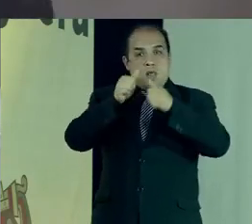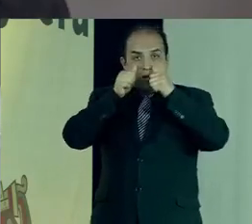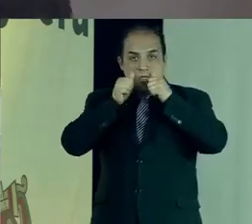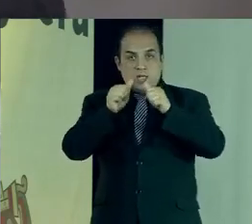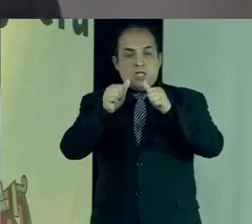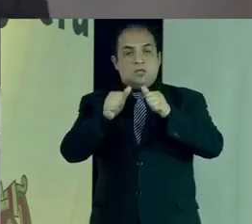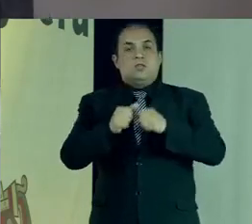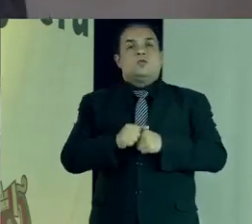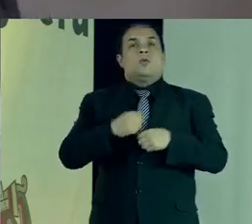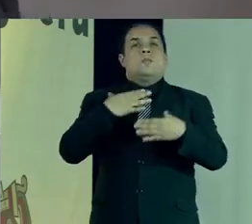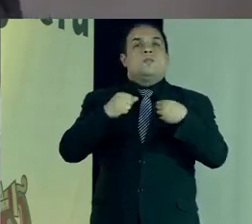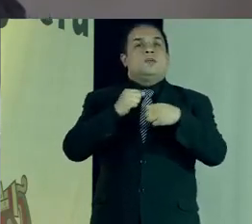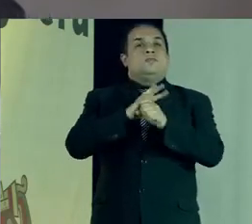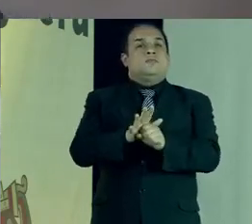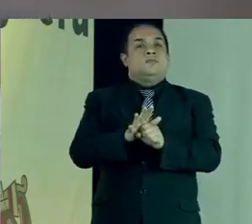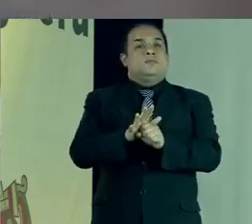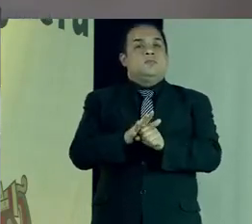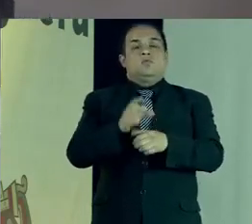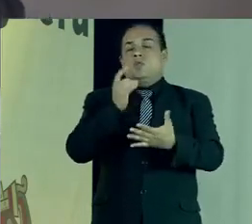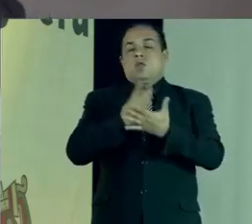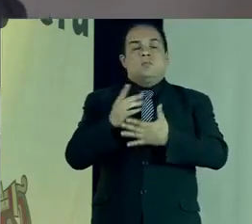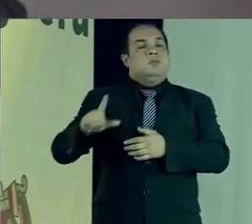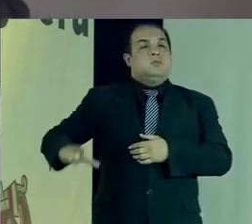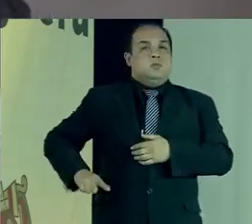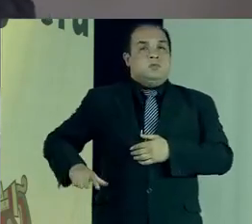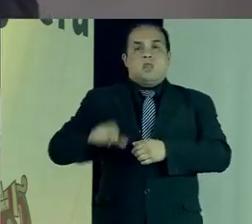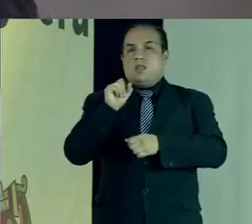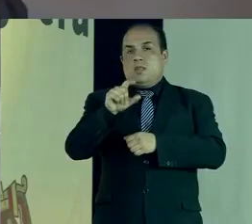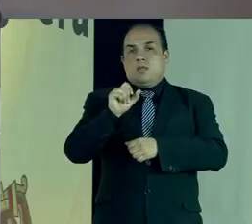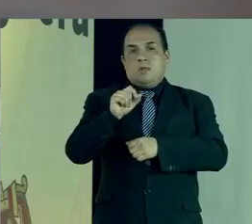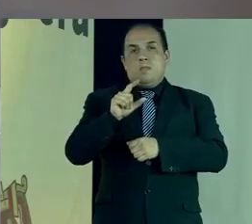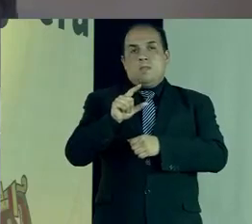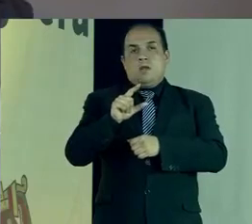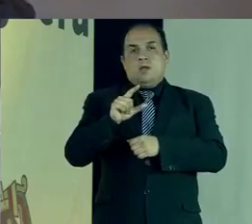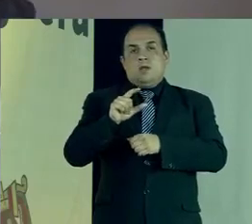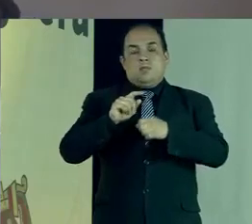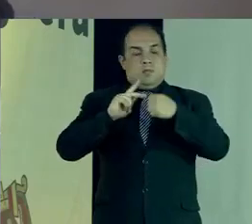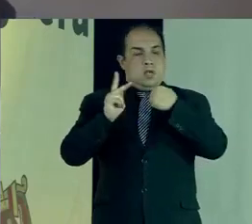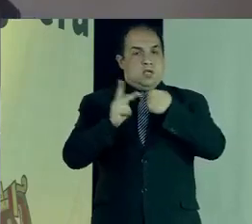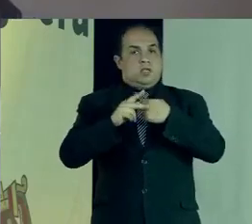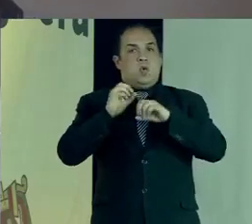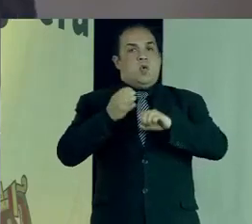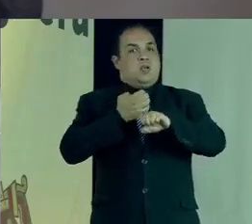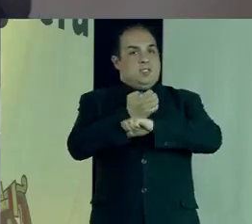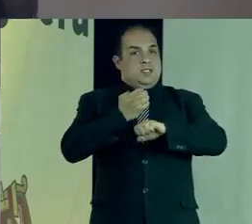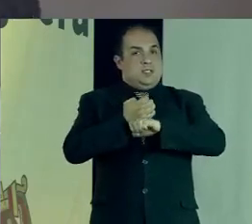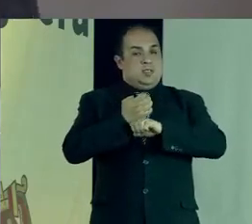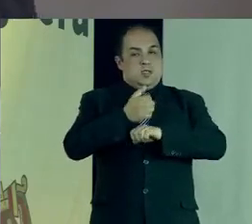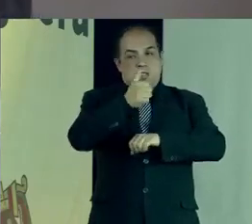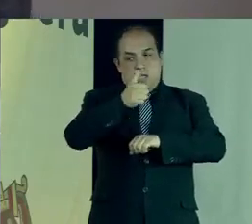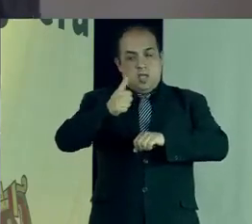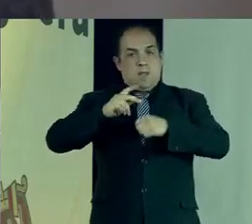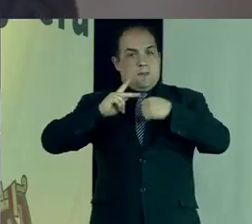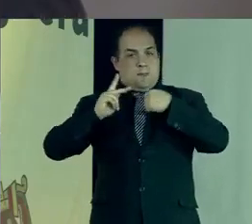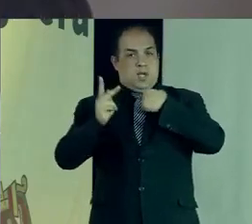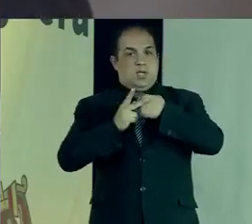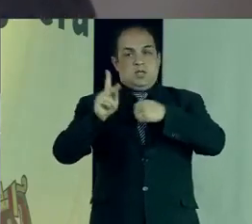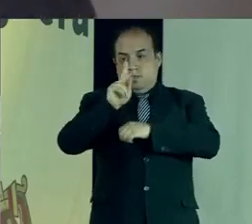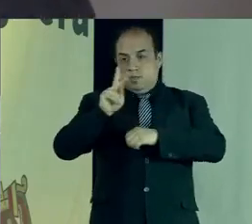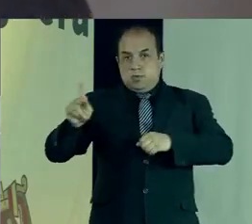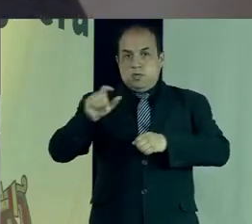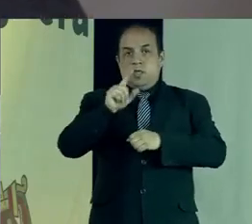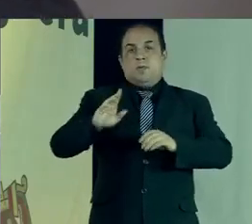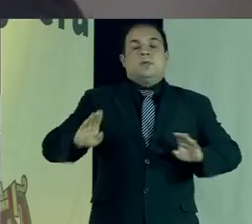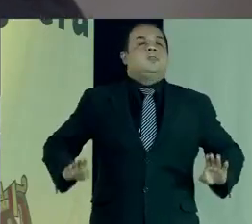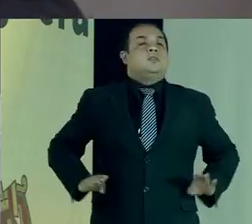pandemia no solamente los gobiernos sino solamente los países si no los estados los estados nacionales su población y